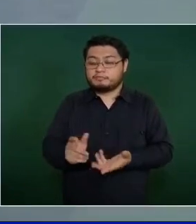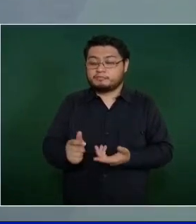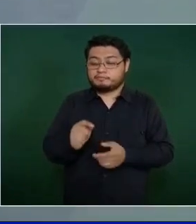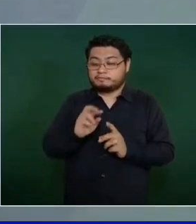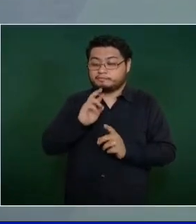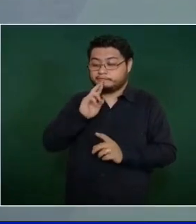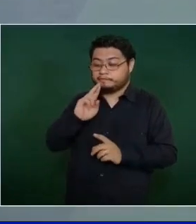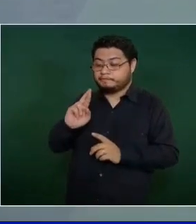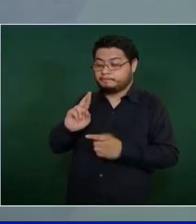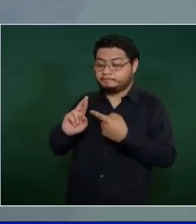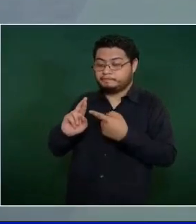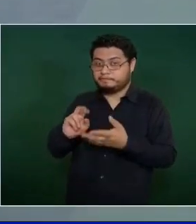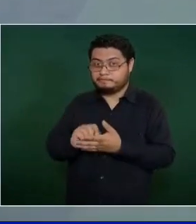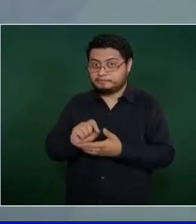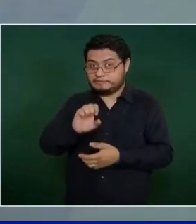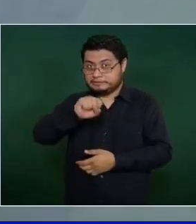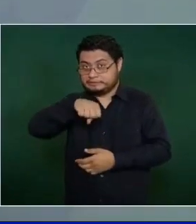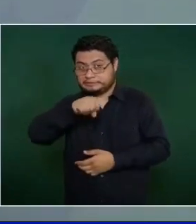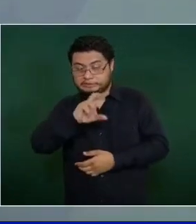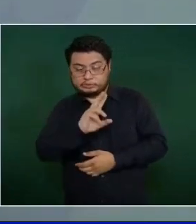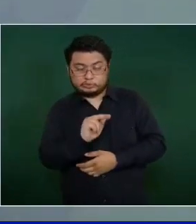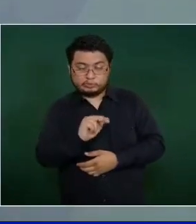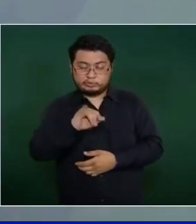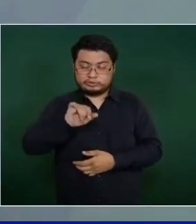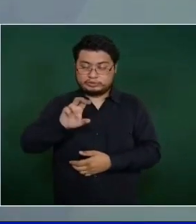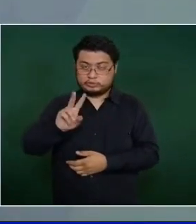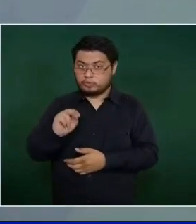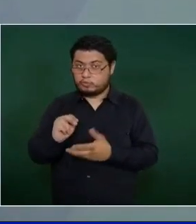responder si es cierto o no,